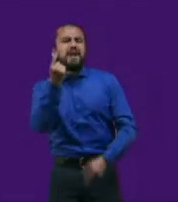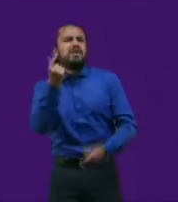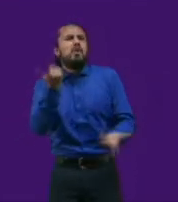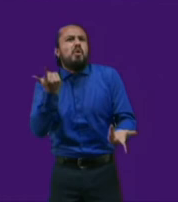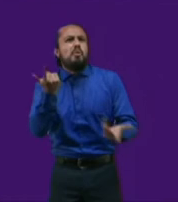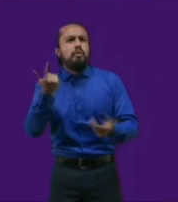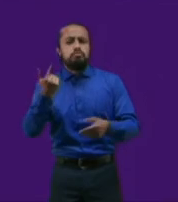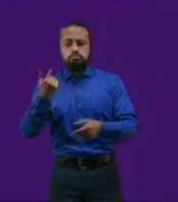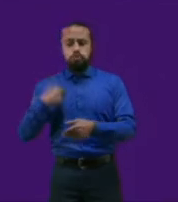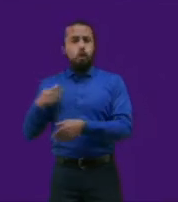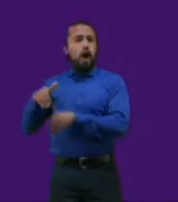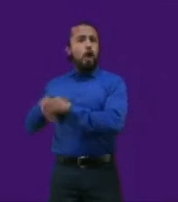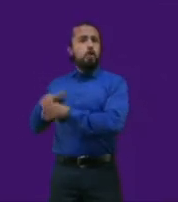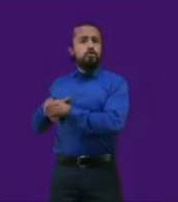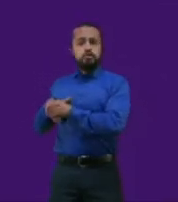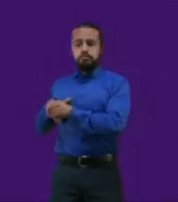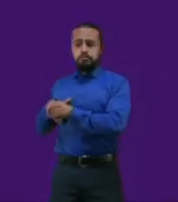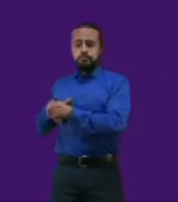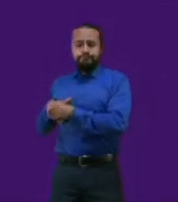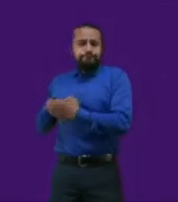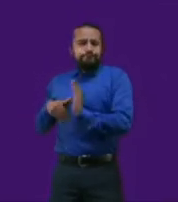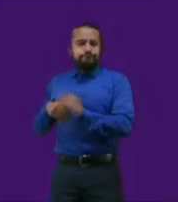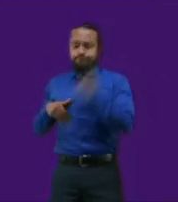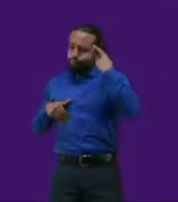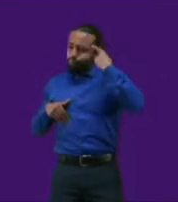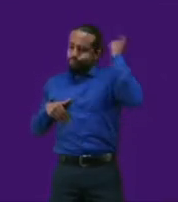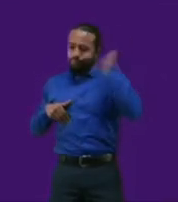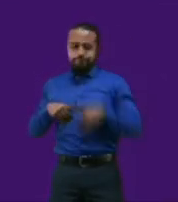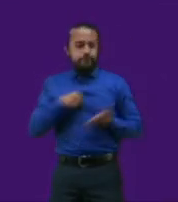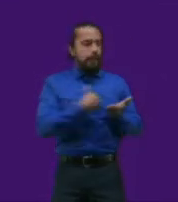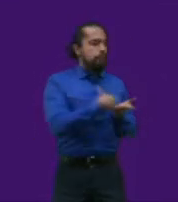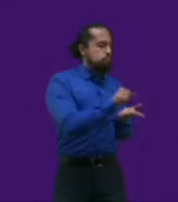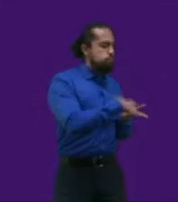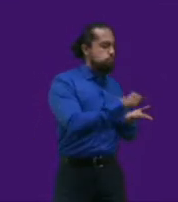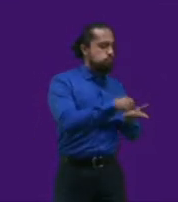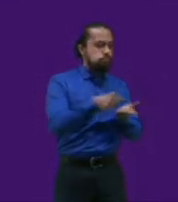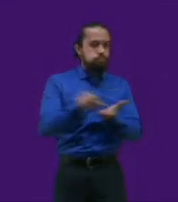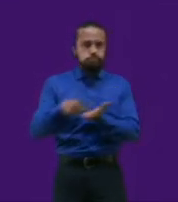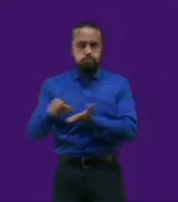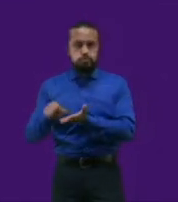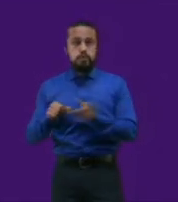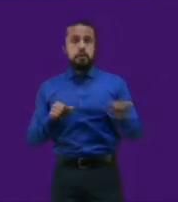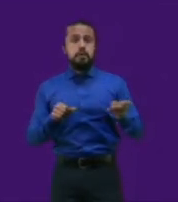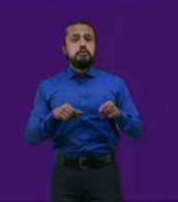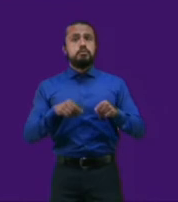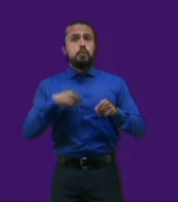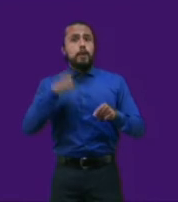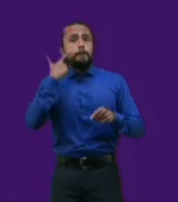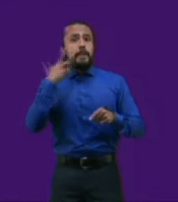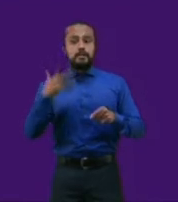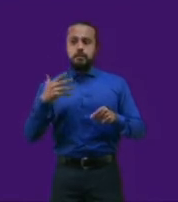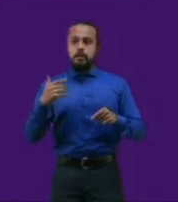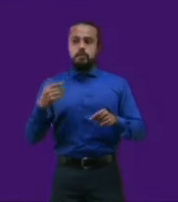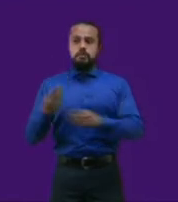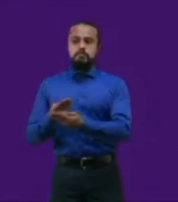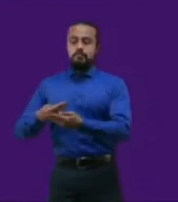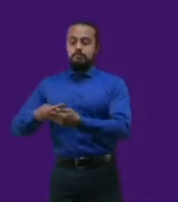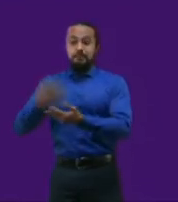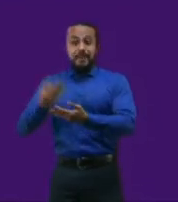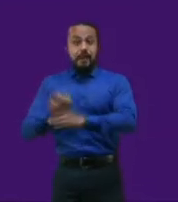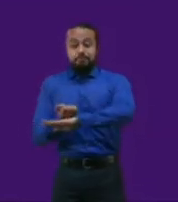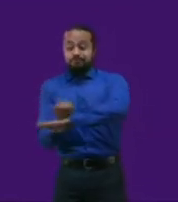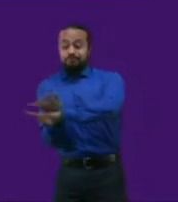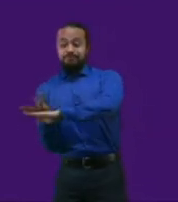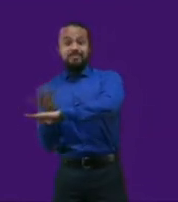con lo que estábamos haciendo porque nos tocaba como parecer que teníamos la oferta, de verdad no la teníamos,